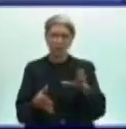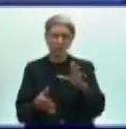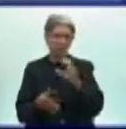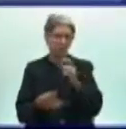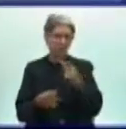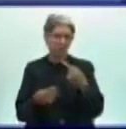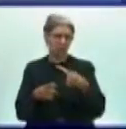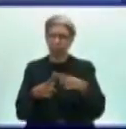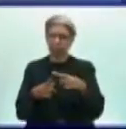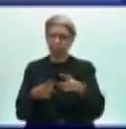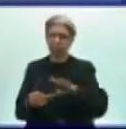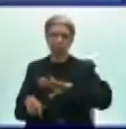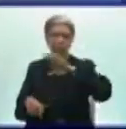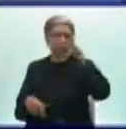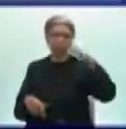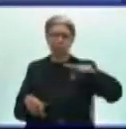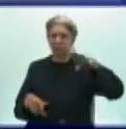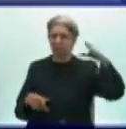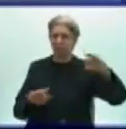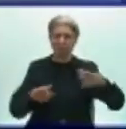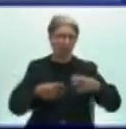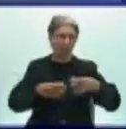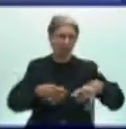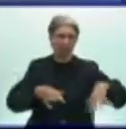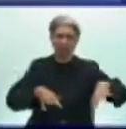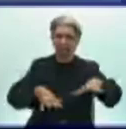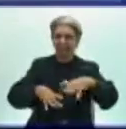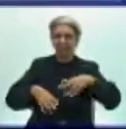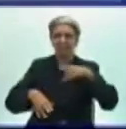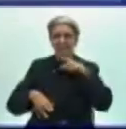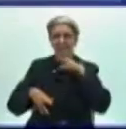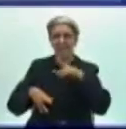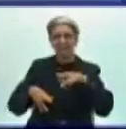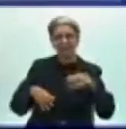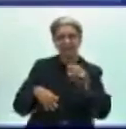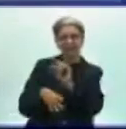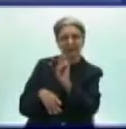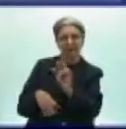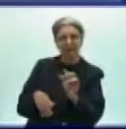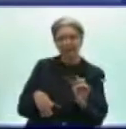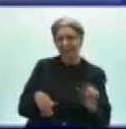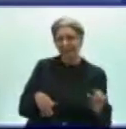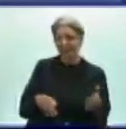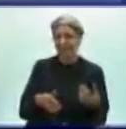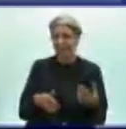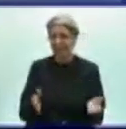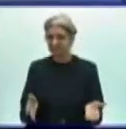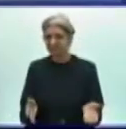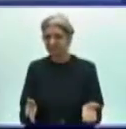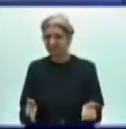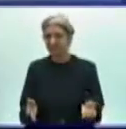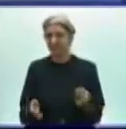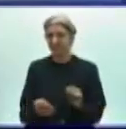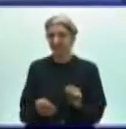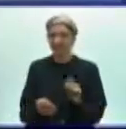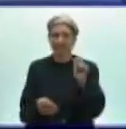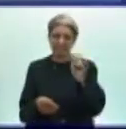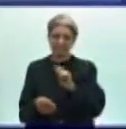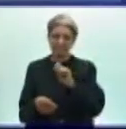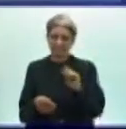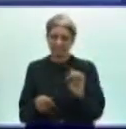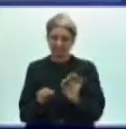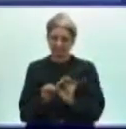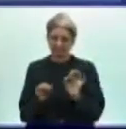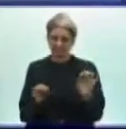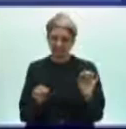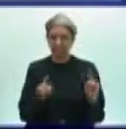accidentes geográficos y hacerle plan tipo, que es lo que estamos declarando en estos momentos. Pero vamos entonces a anotar una